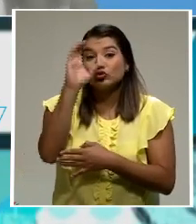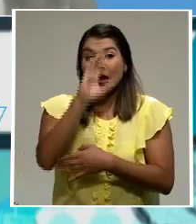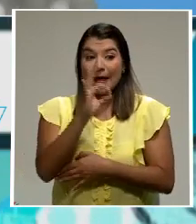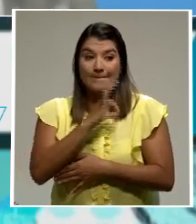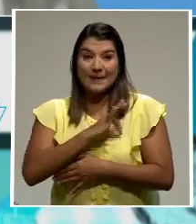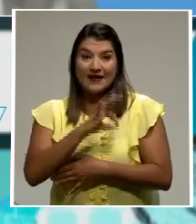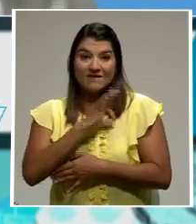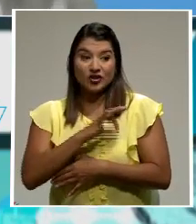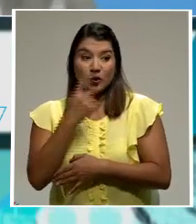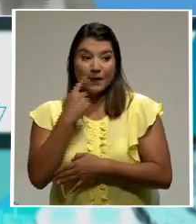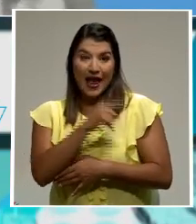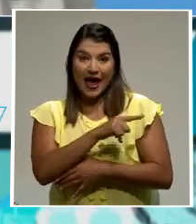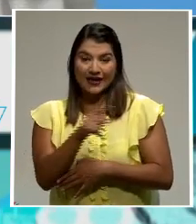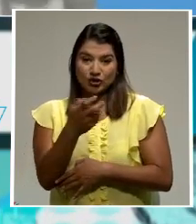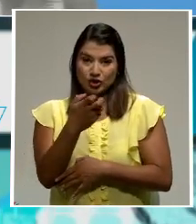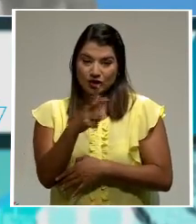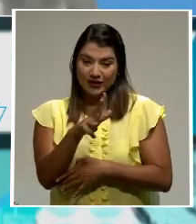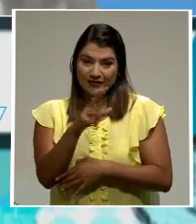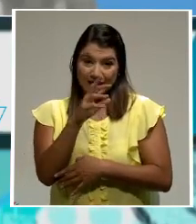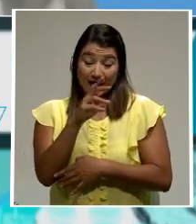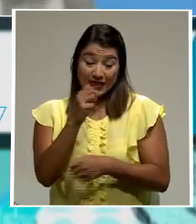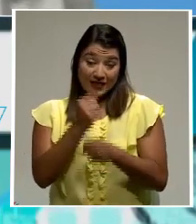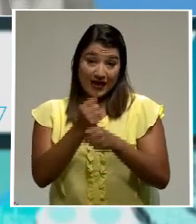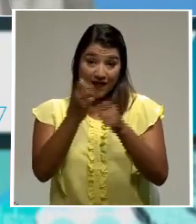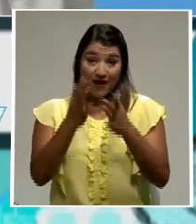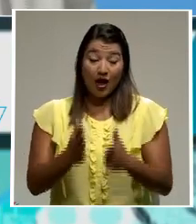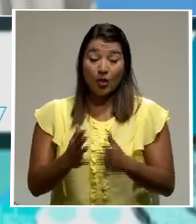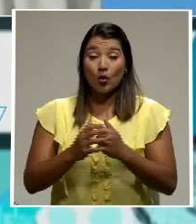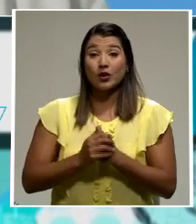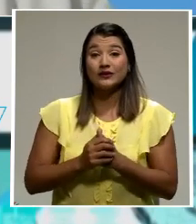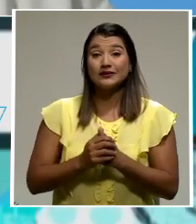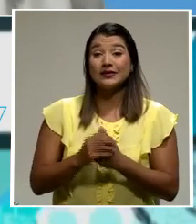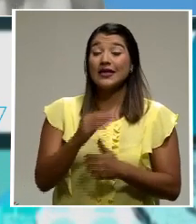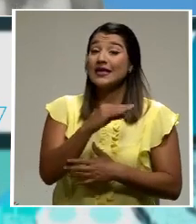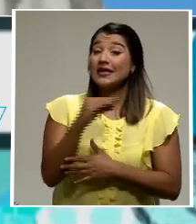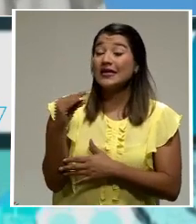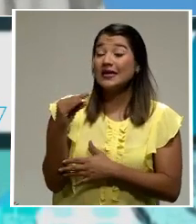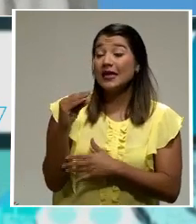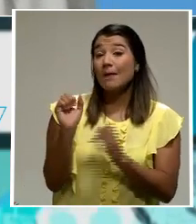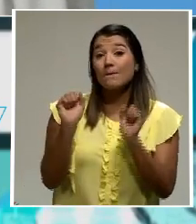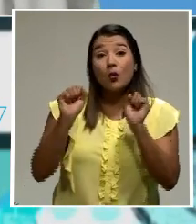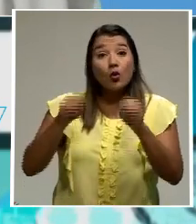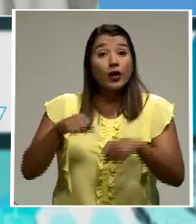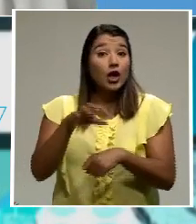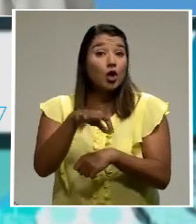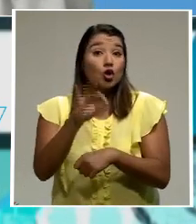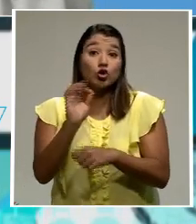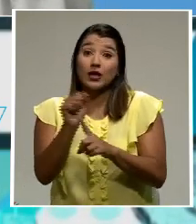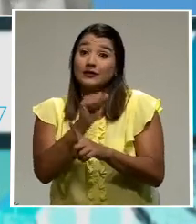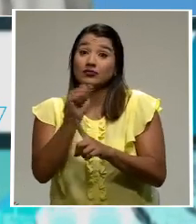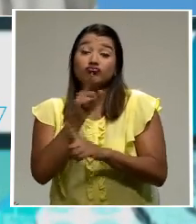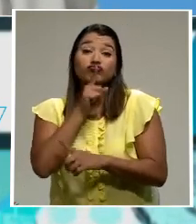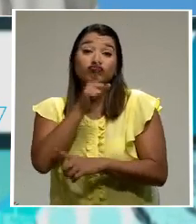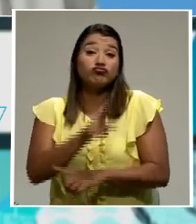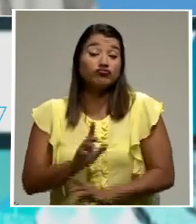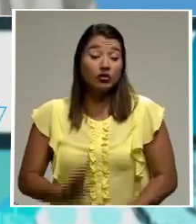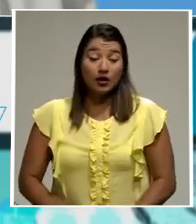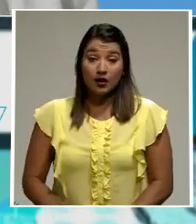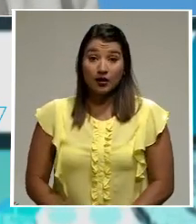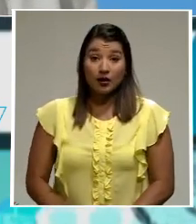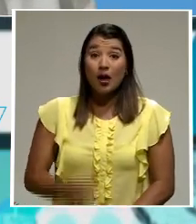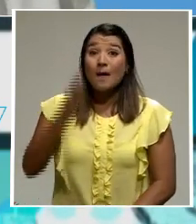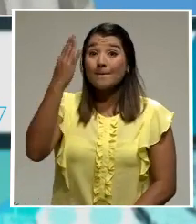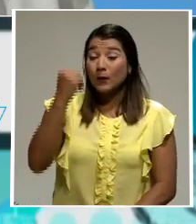13 funcionarios que estaban acusados, y llegar a la verdad real de los hechos. Porque